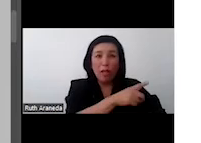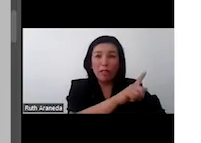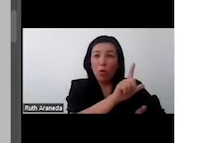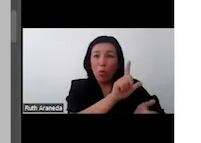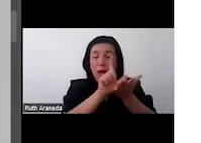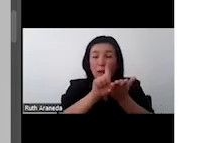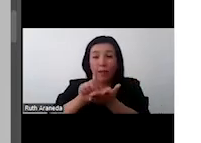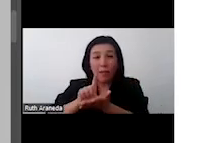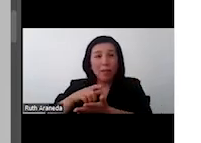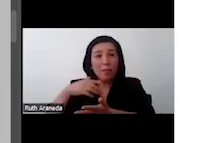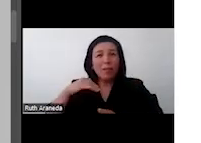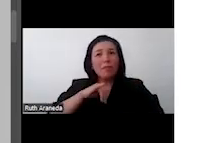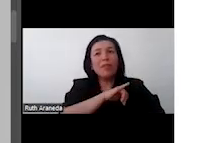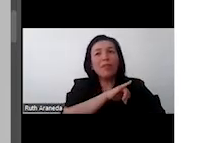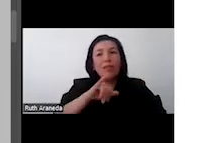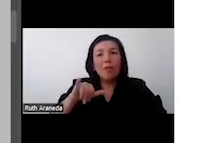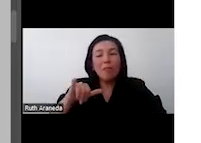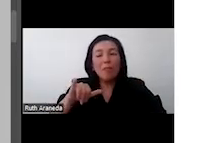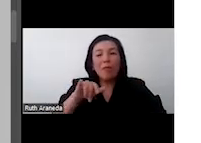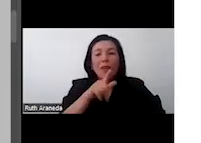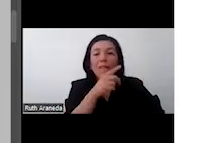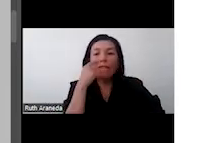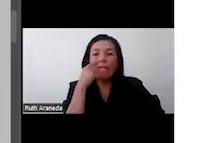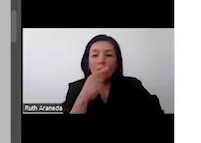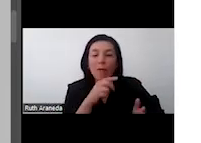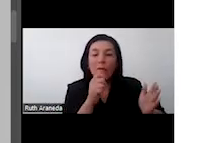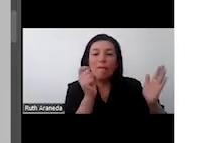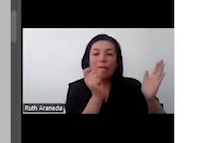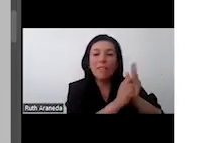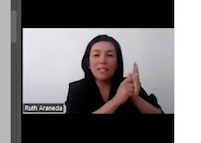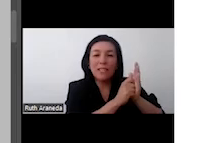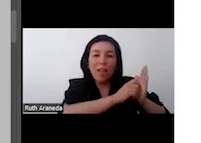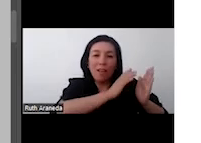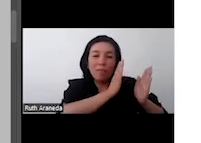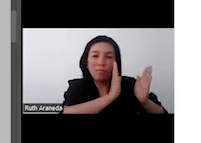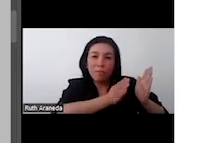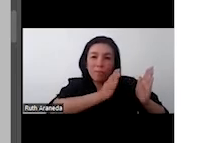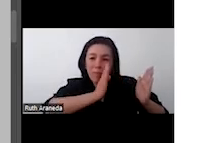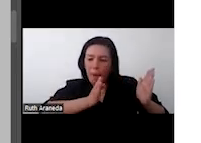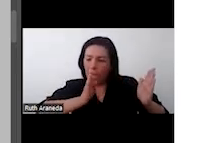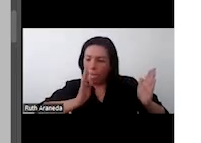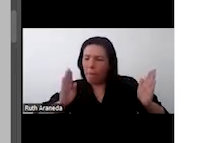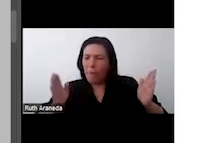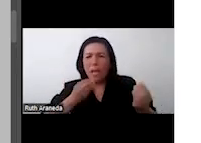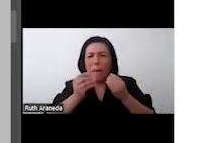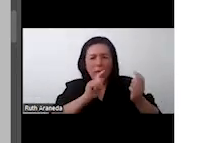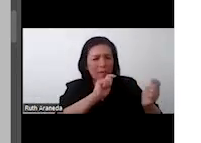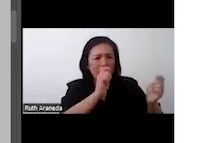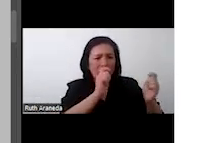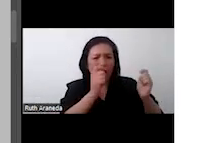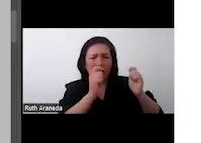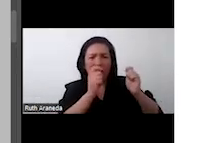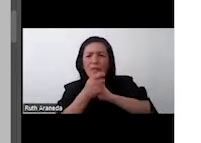mostrar esta línea de tiempo y mostrar este paso para, digamos, que la gente reconociera, digamos, cuáles son las